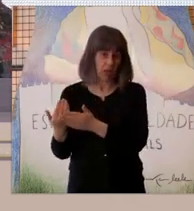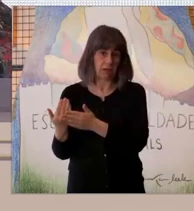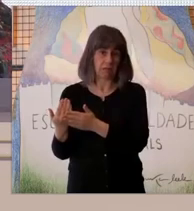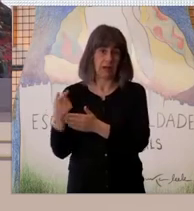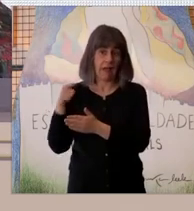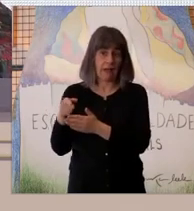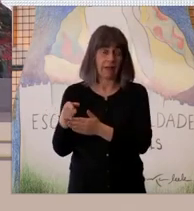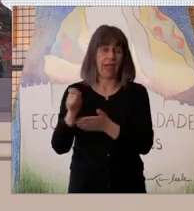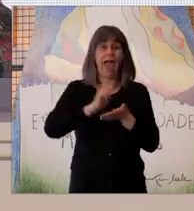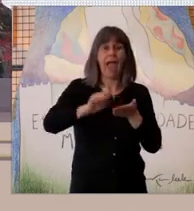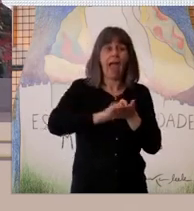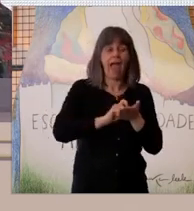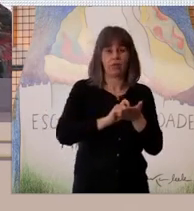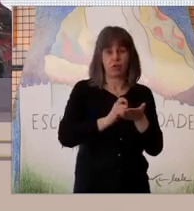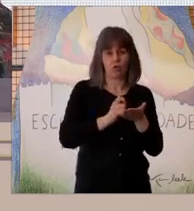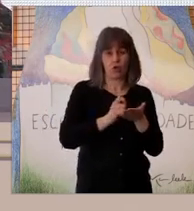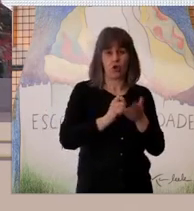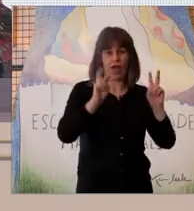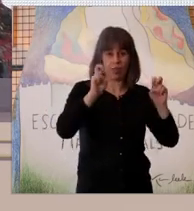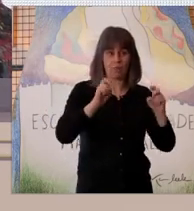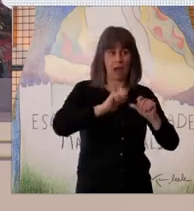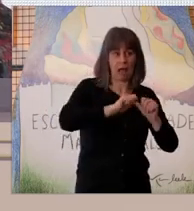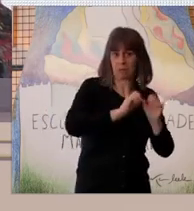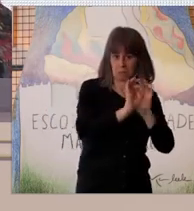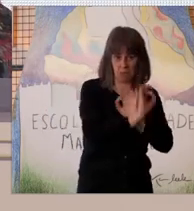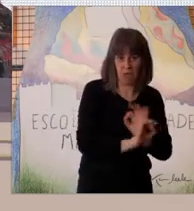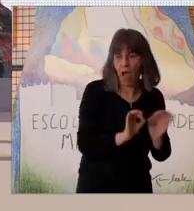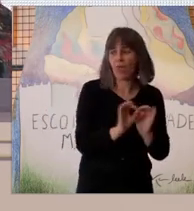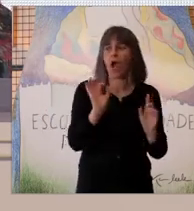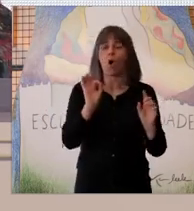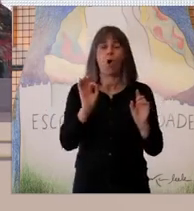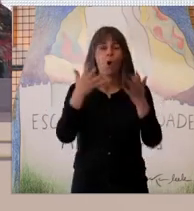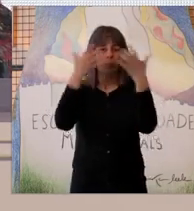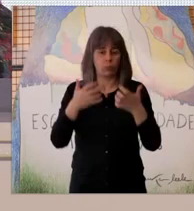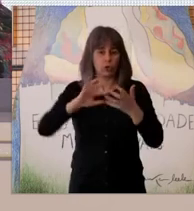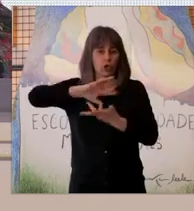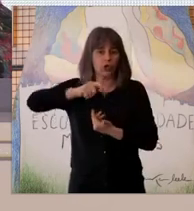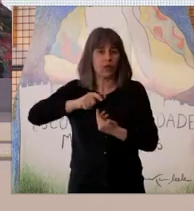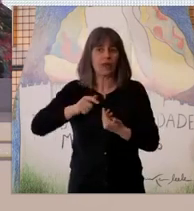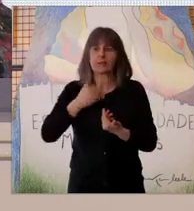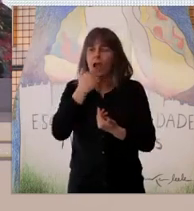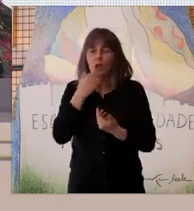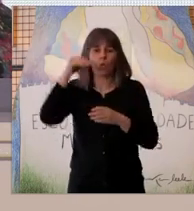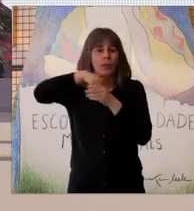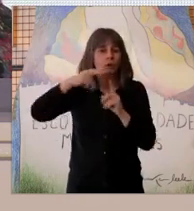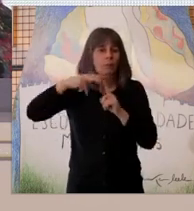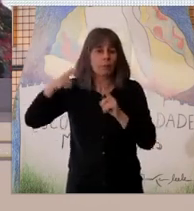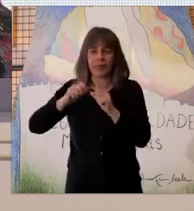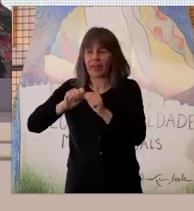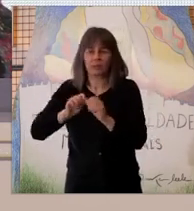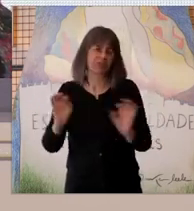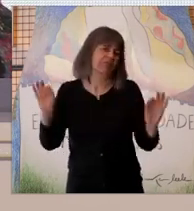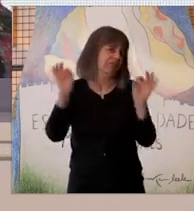editora de género ni tratan sus temas con perspectiva de género nada O sea no hay nada que